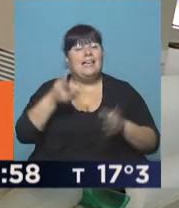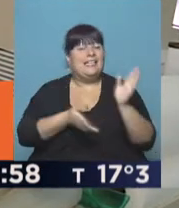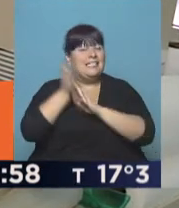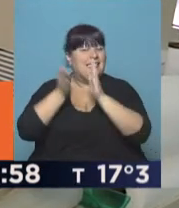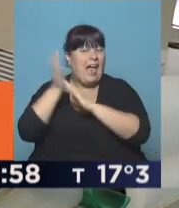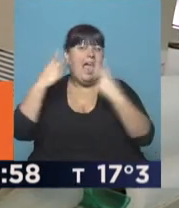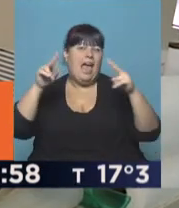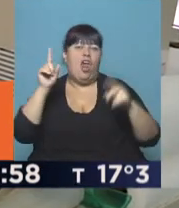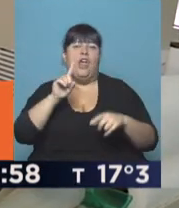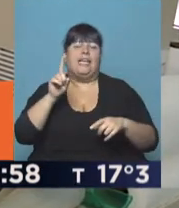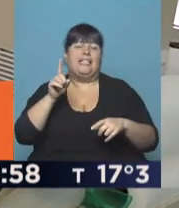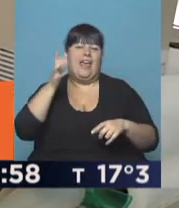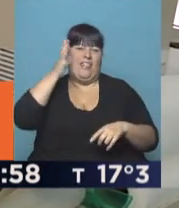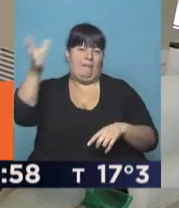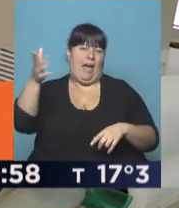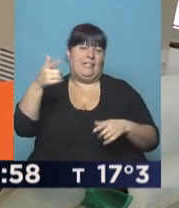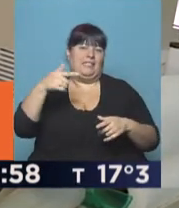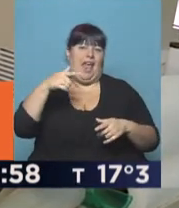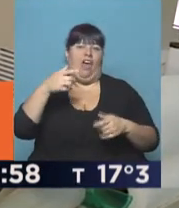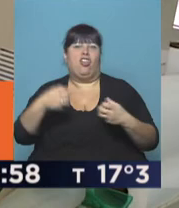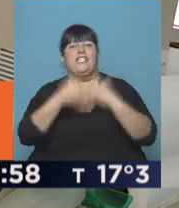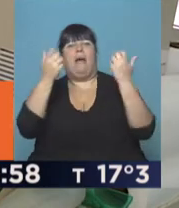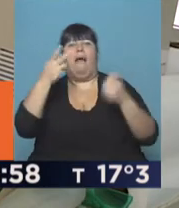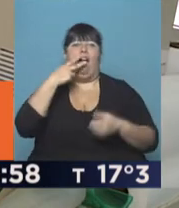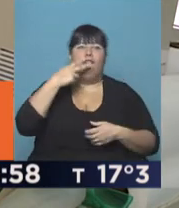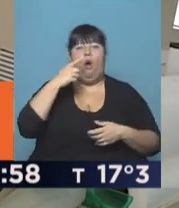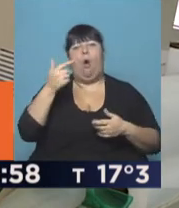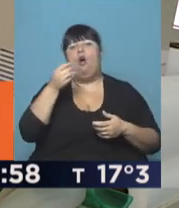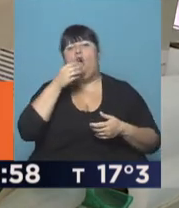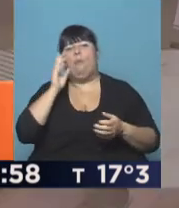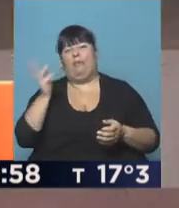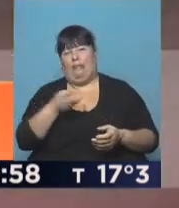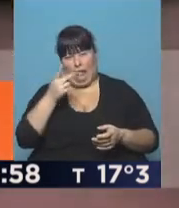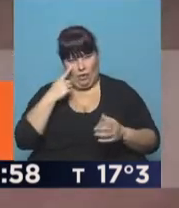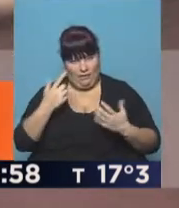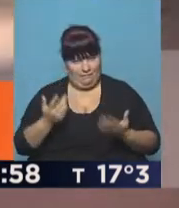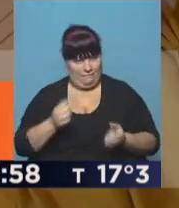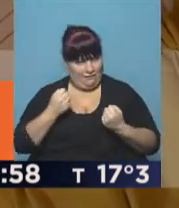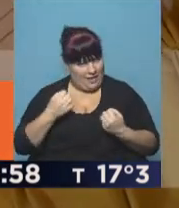no tienen que tener demasiado champán, cigarrillo o comida no saludable.